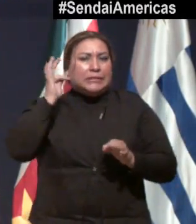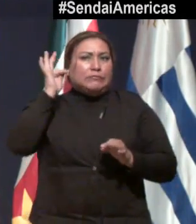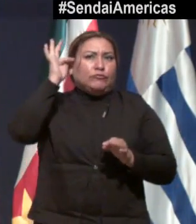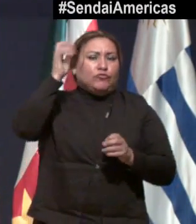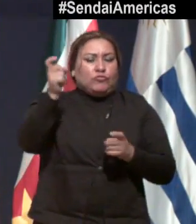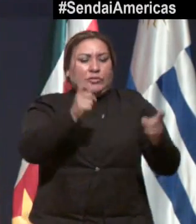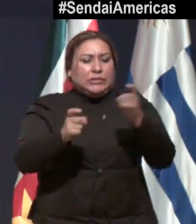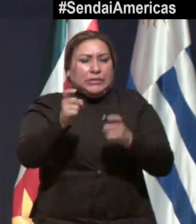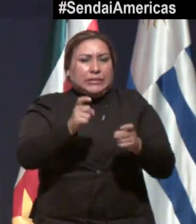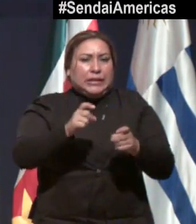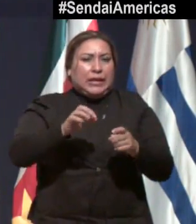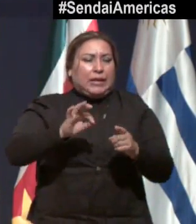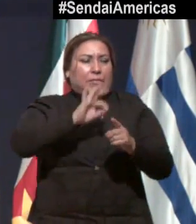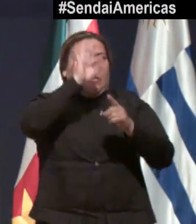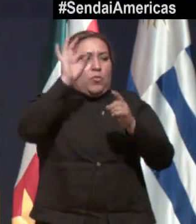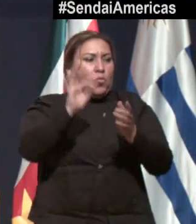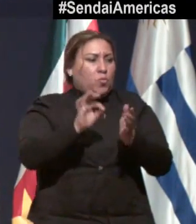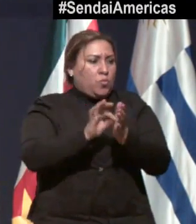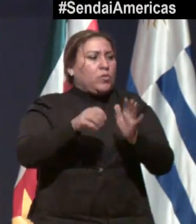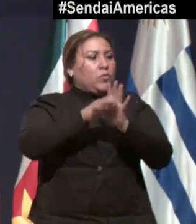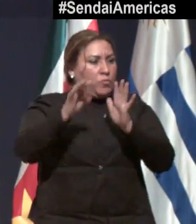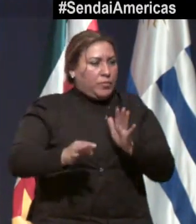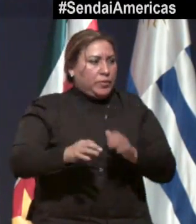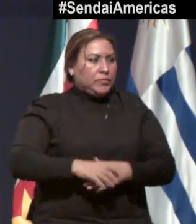concretas y efectivas?